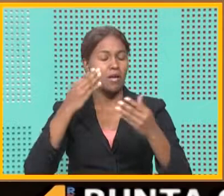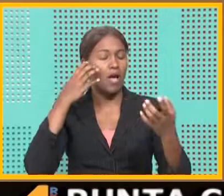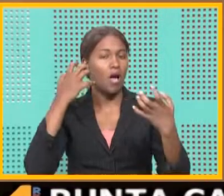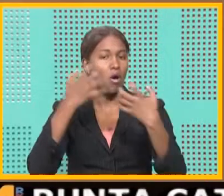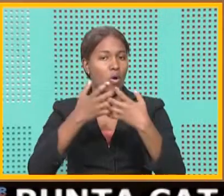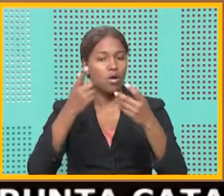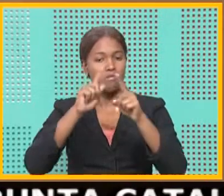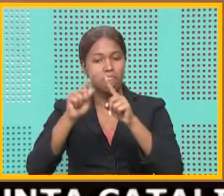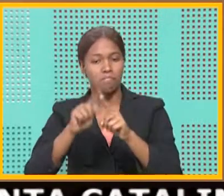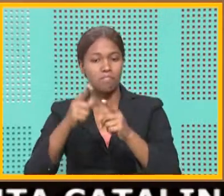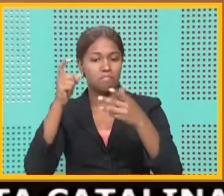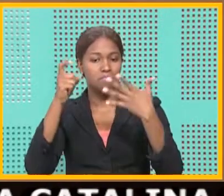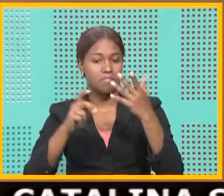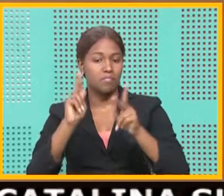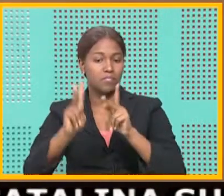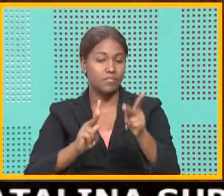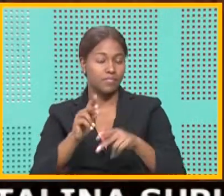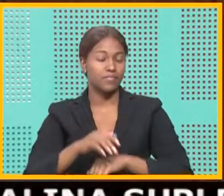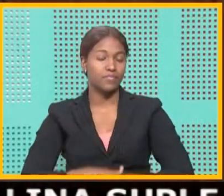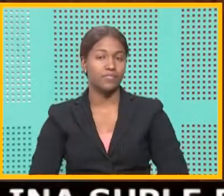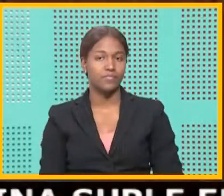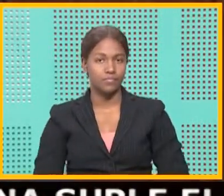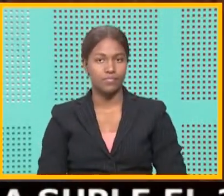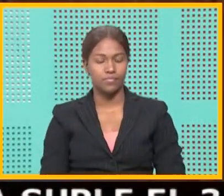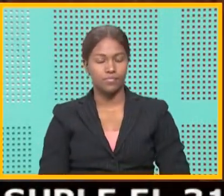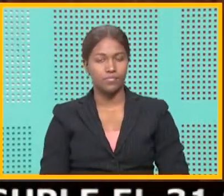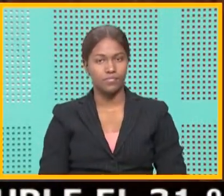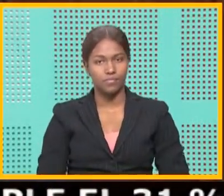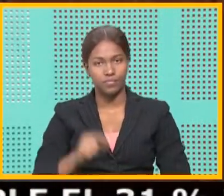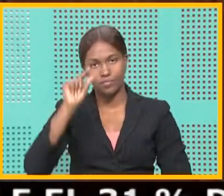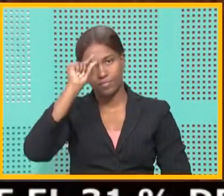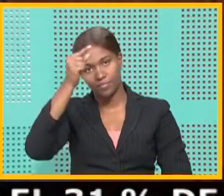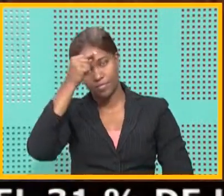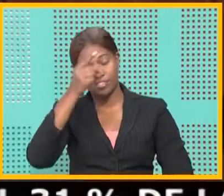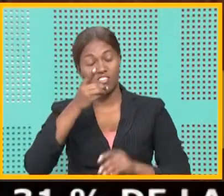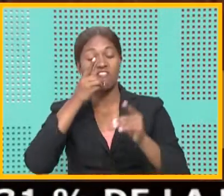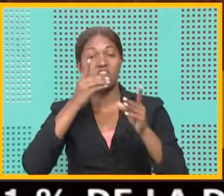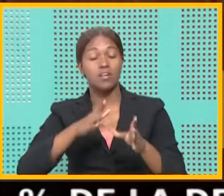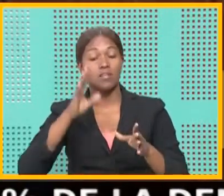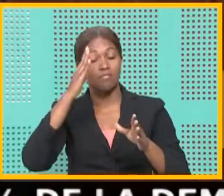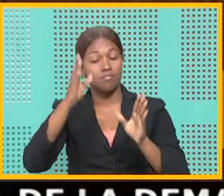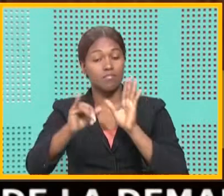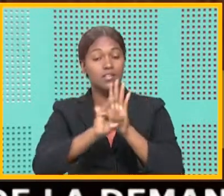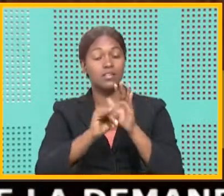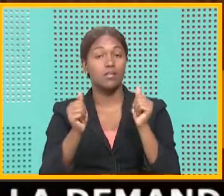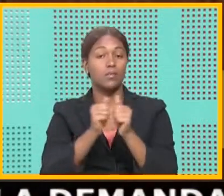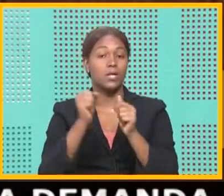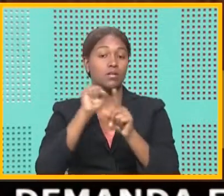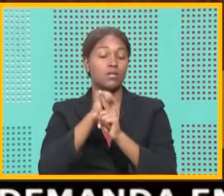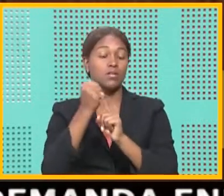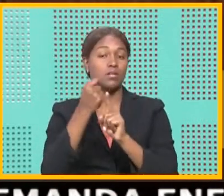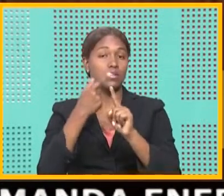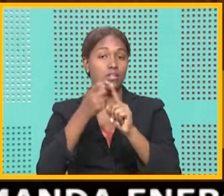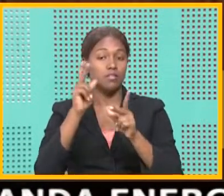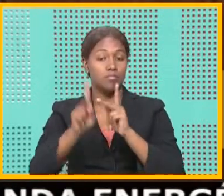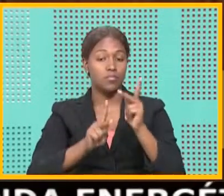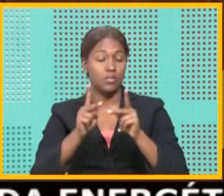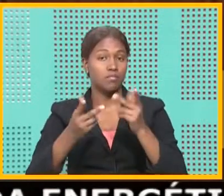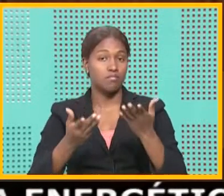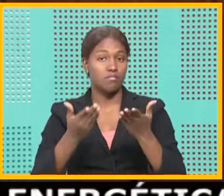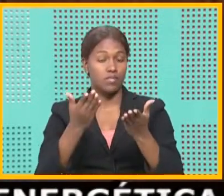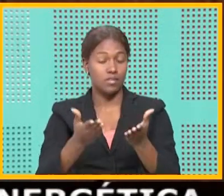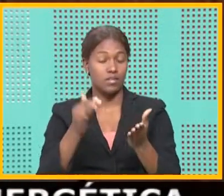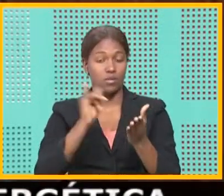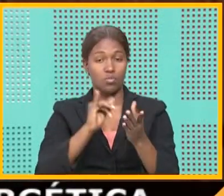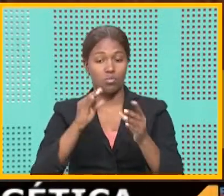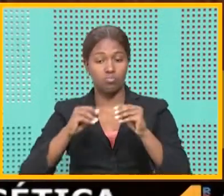necesidades de los reclamantes. El gobierno dominicano se identifica con la situación de los campesinos